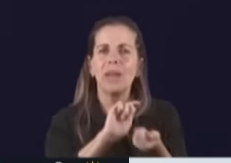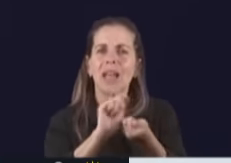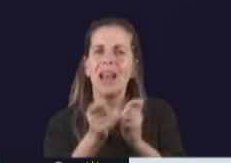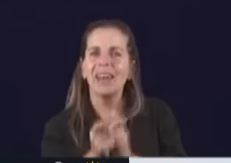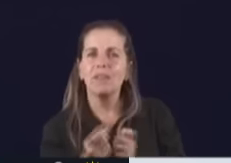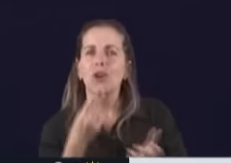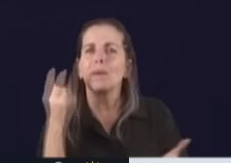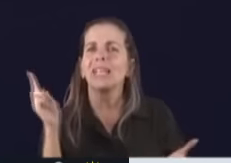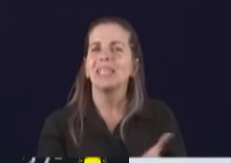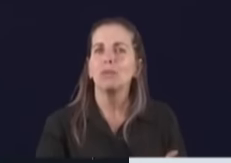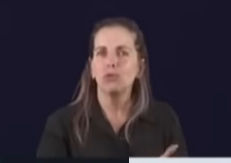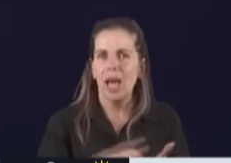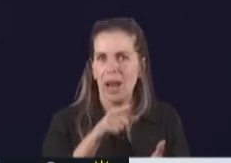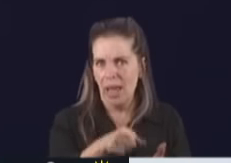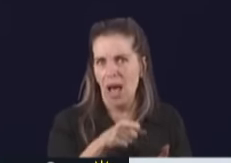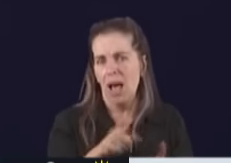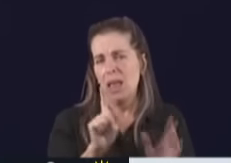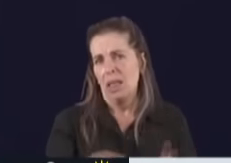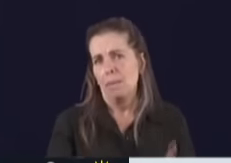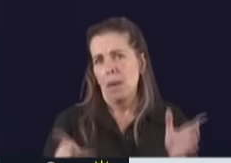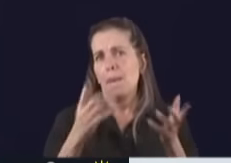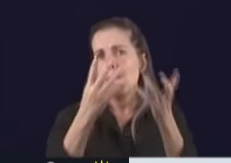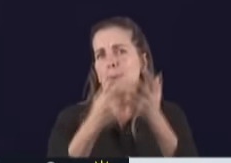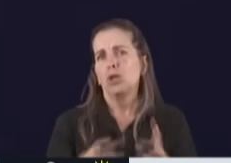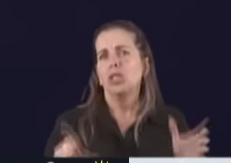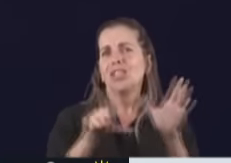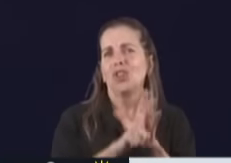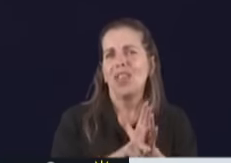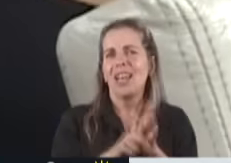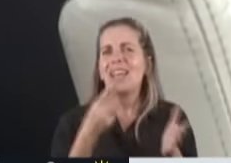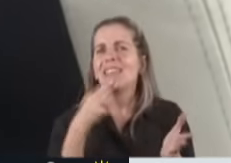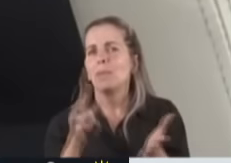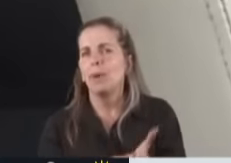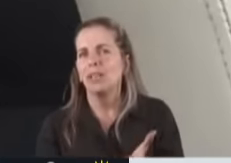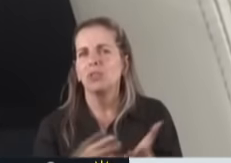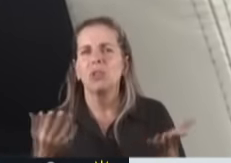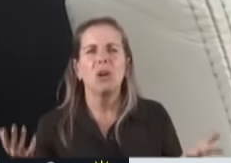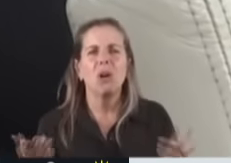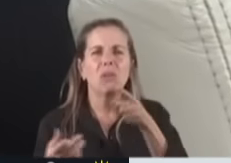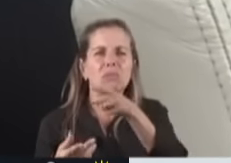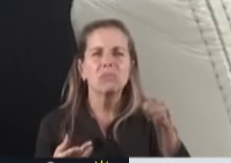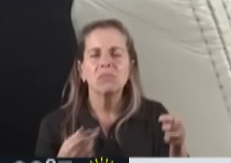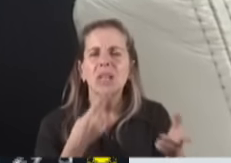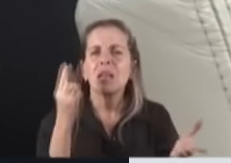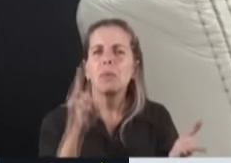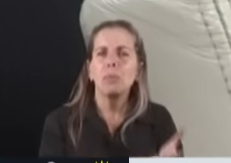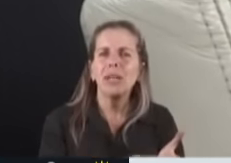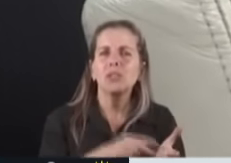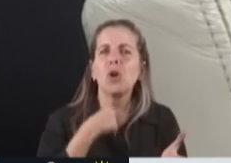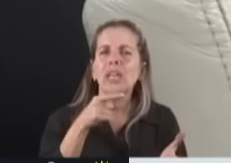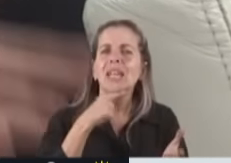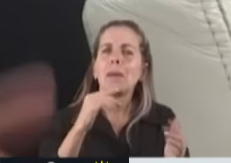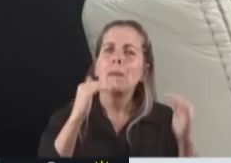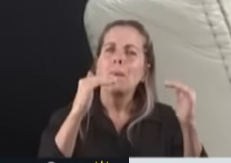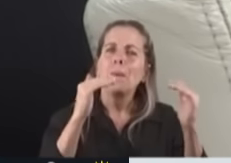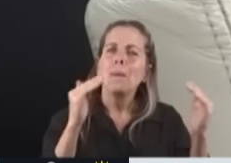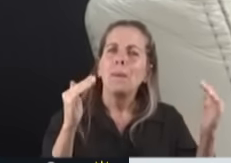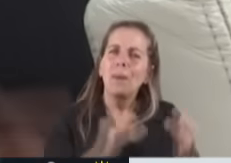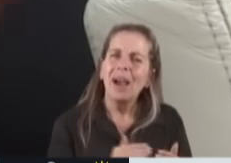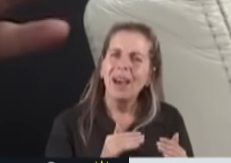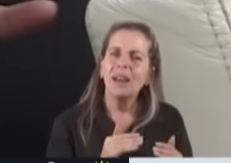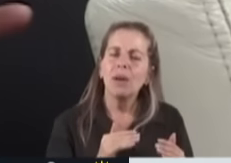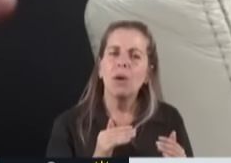habló mucho de la ley tributaria, una reforma de la ley tributaria. ¿Qué impuestos tiene previsto bajar y si lo van a presentar en estos días